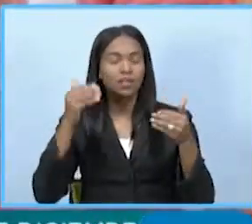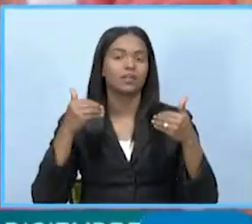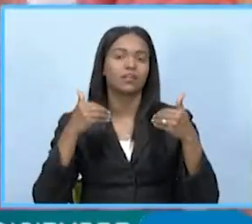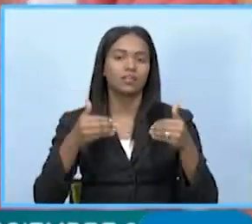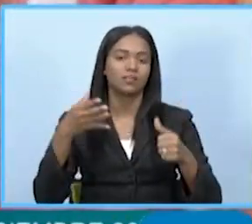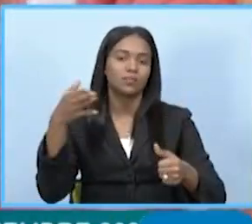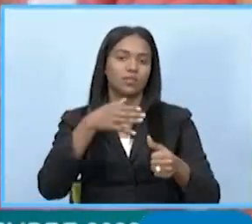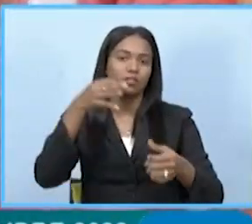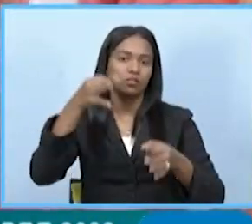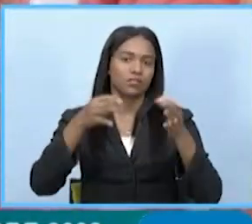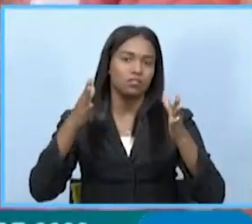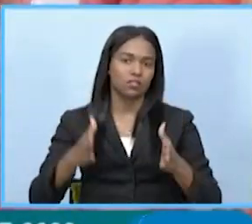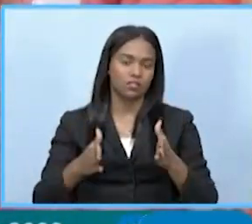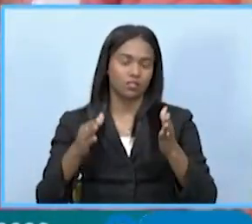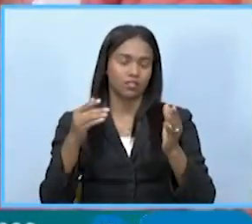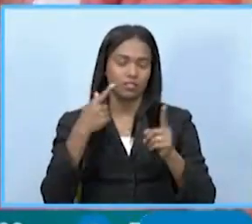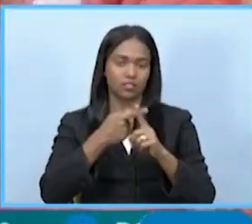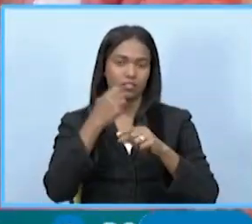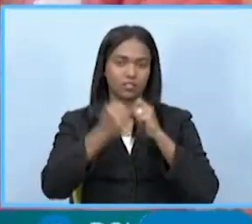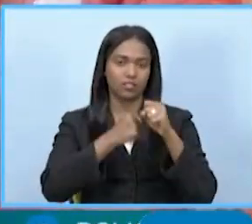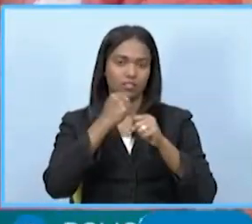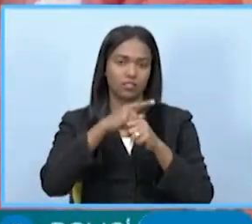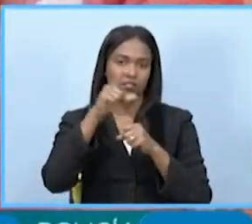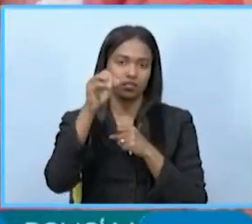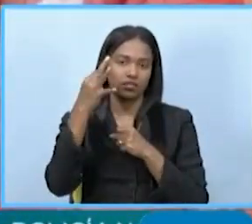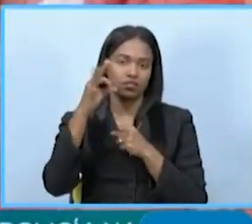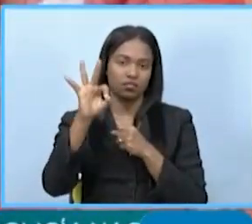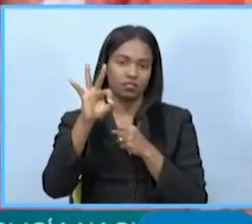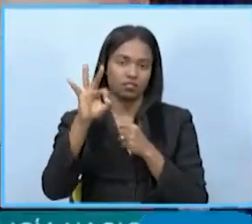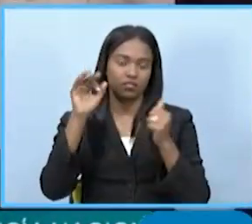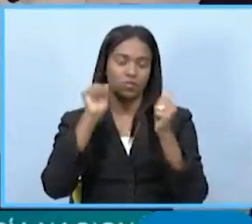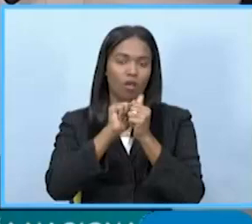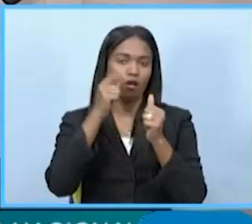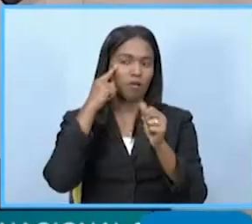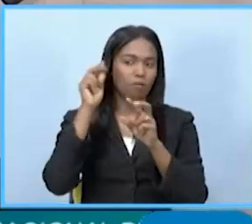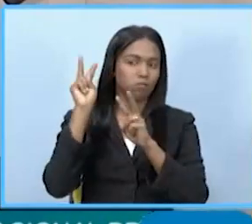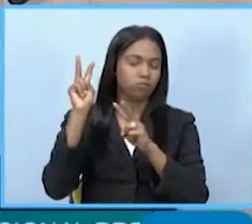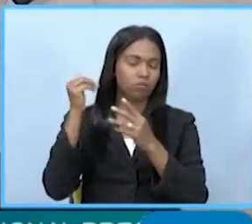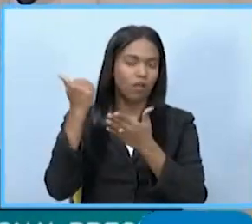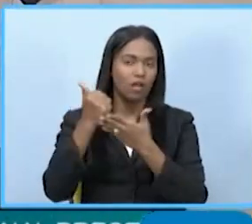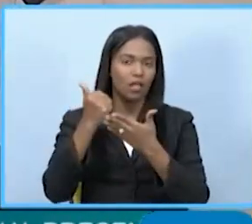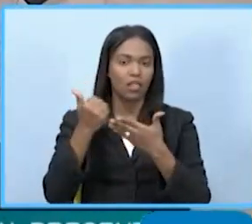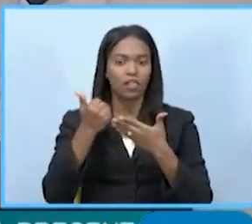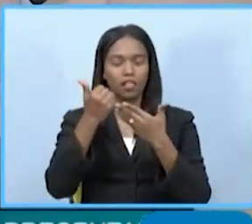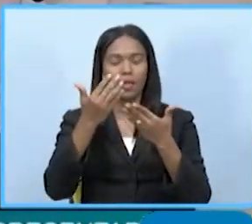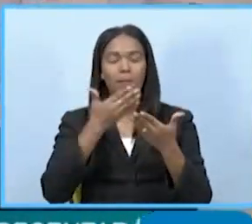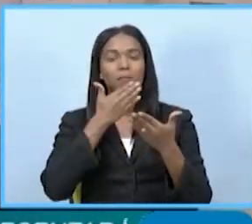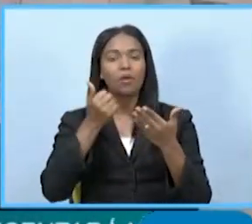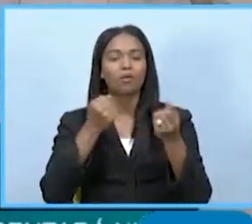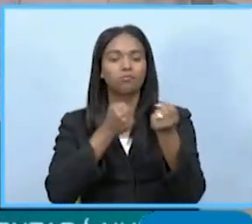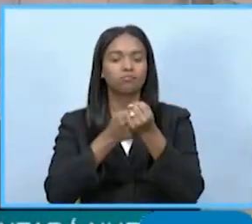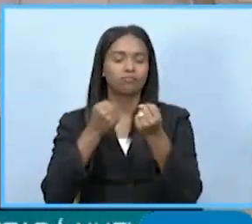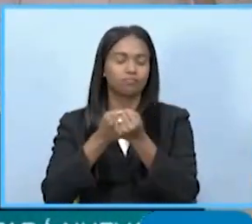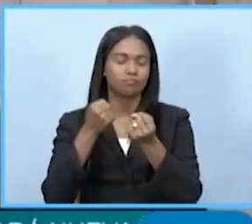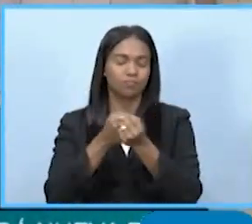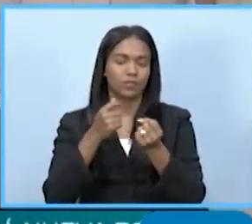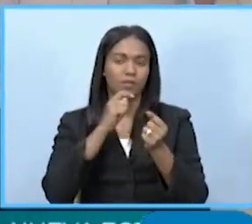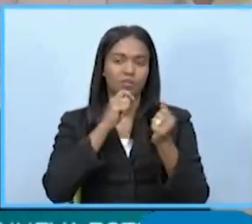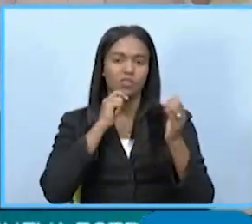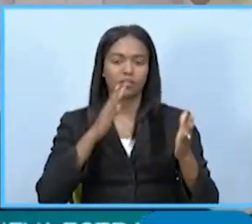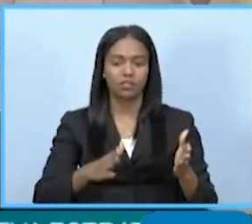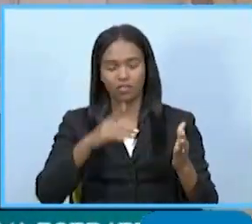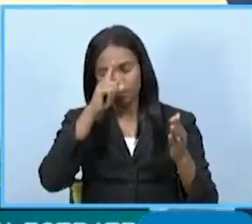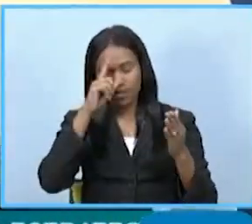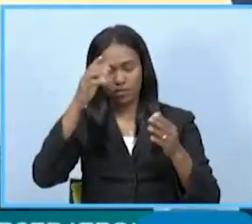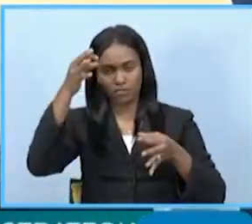desarrolla el Poder Judicial desde el 2019, con miras a facilitar una efectiva cobertura periodística en